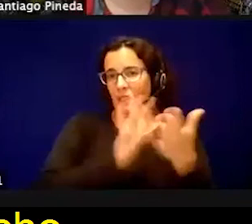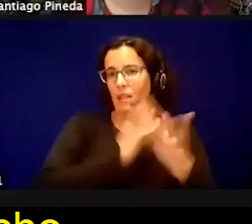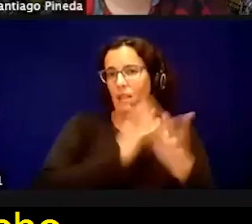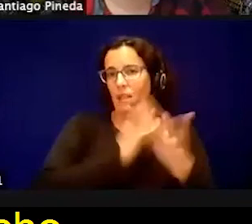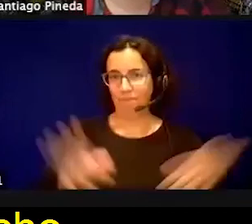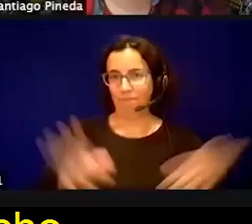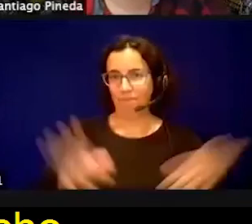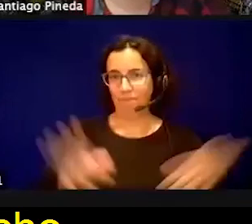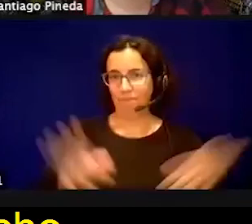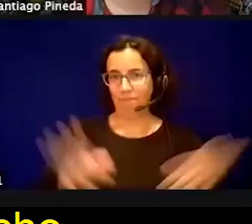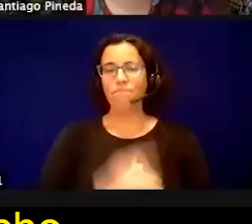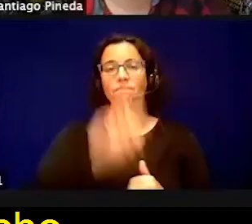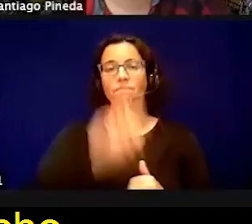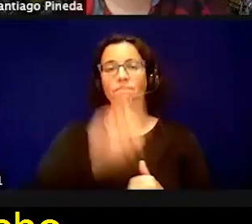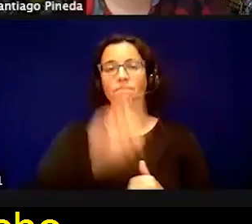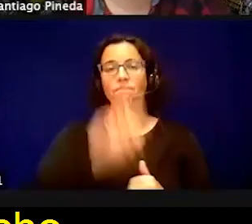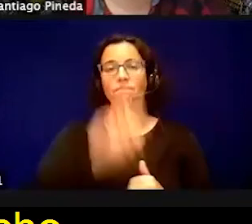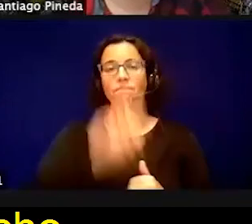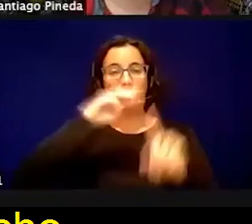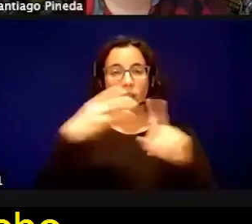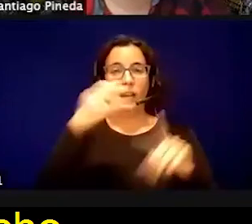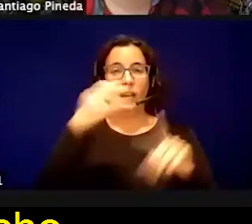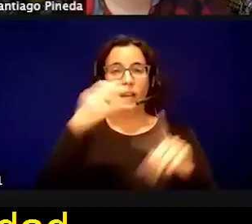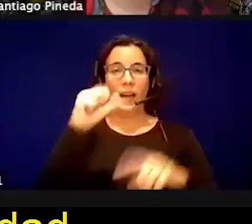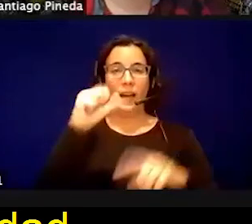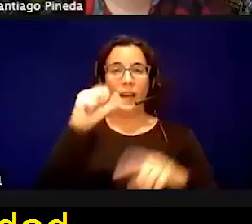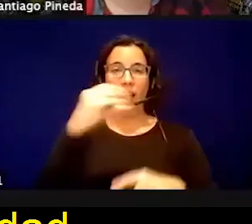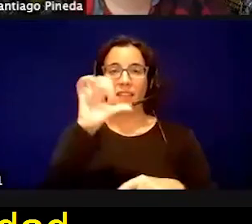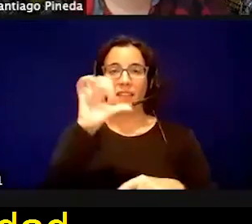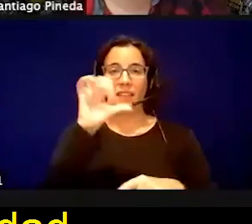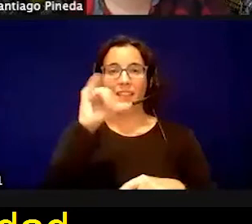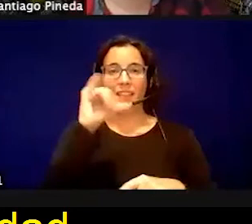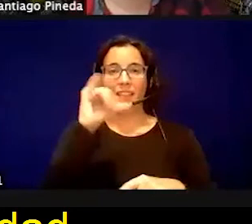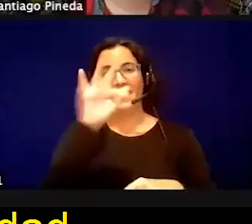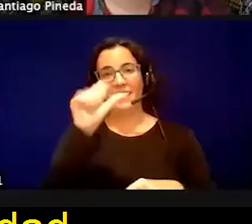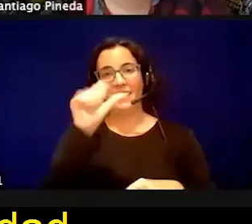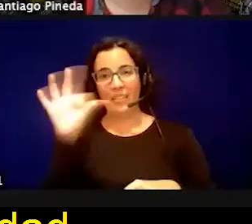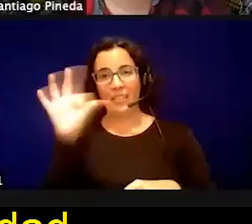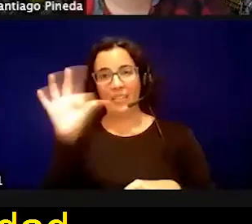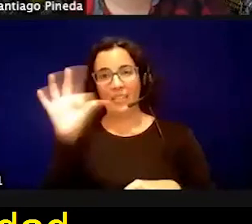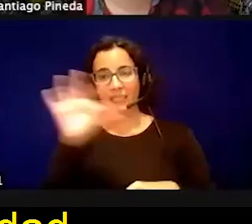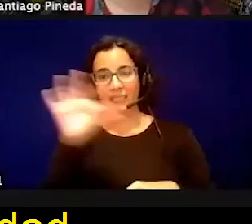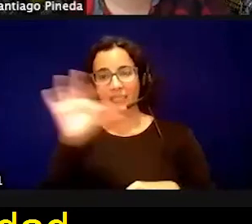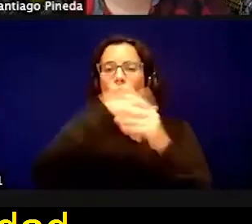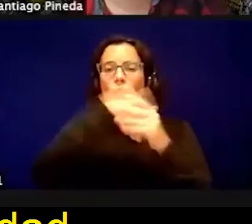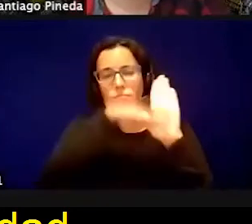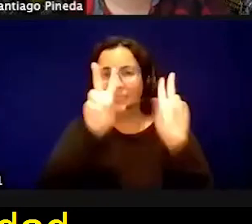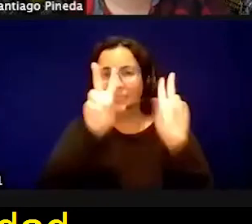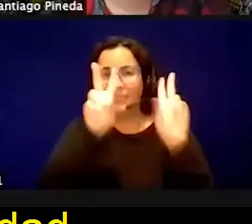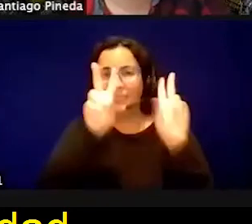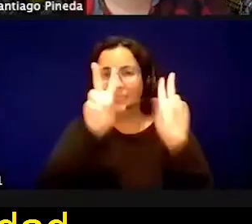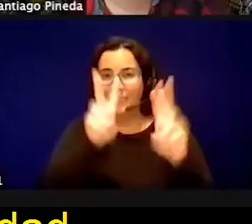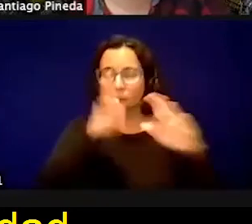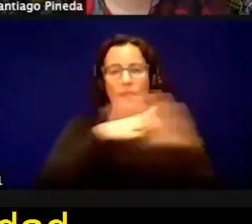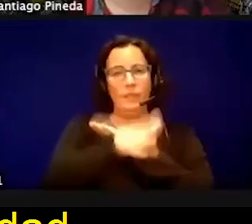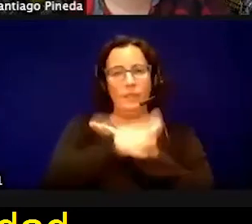recuerdo nuestro portal Accesibilitas, en el que encontraréis contenido de accesibilidad como el mayor repositorio en materia de accesibilidad que tenemos en